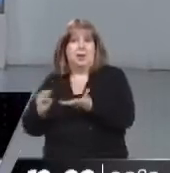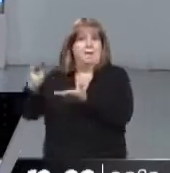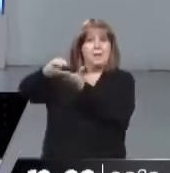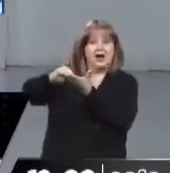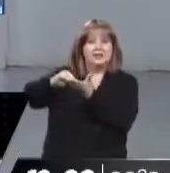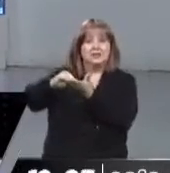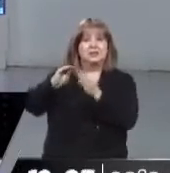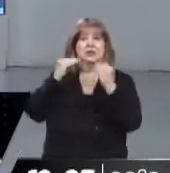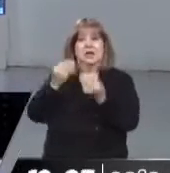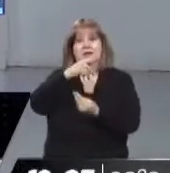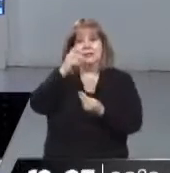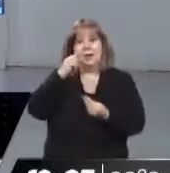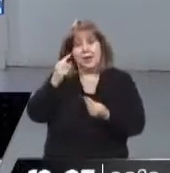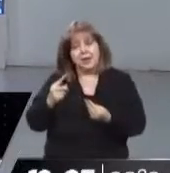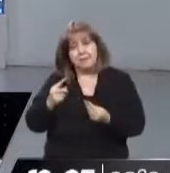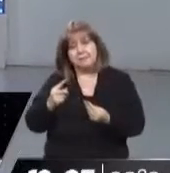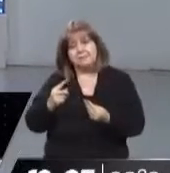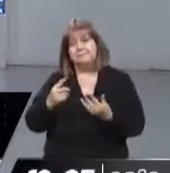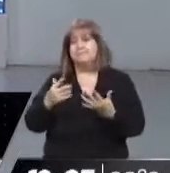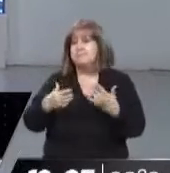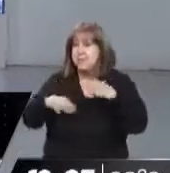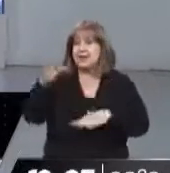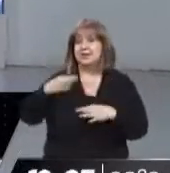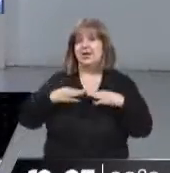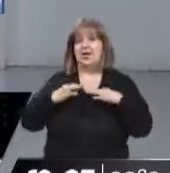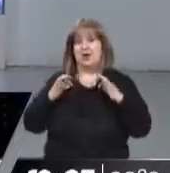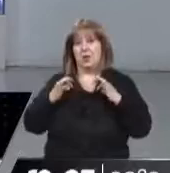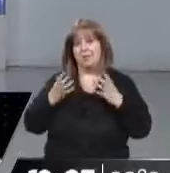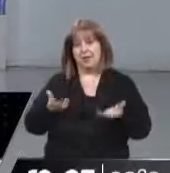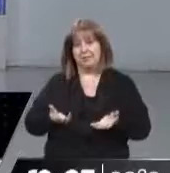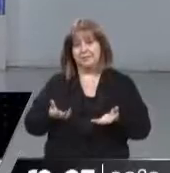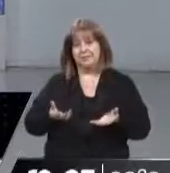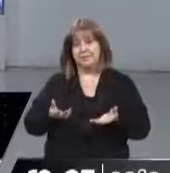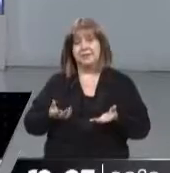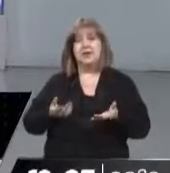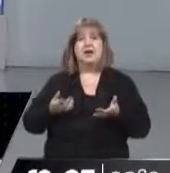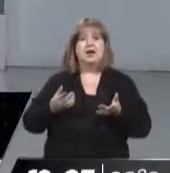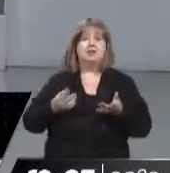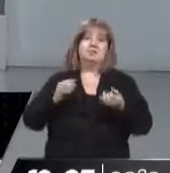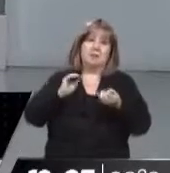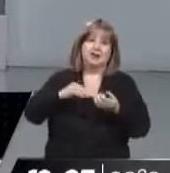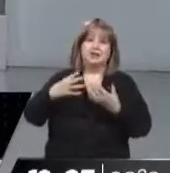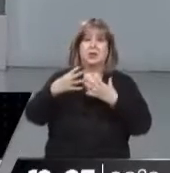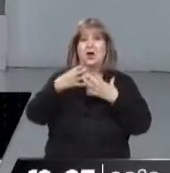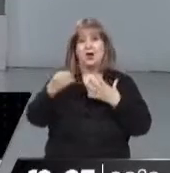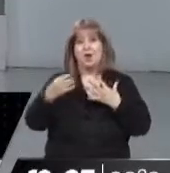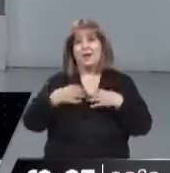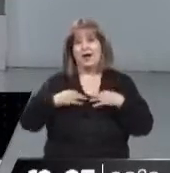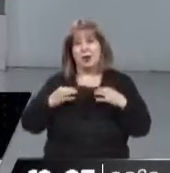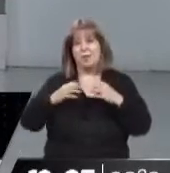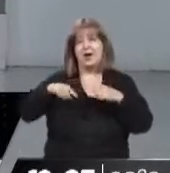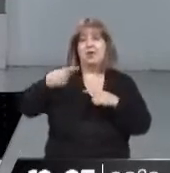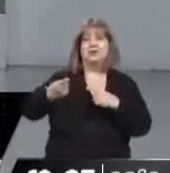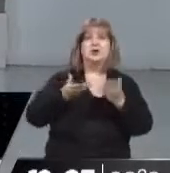que lo vemos, por ejemplo, en indumentaria, el rubro sobre que más todo. Aumentó, y enseguida lo vas a ver, se está dando en varios rubros, en varias formas,